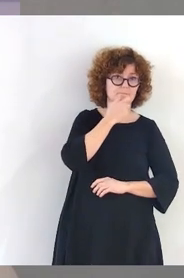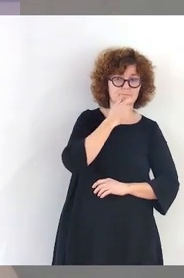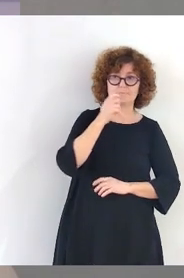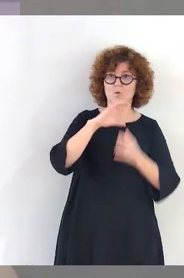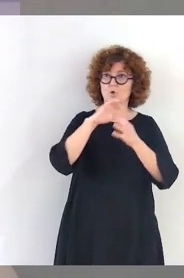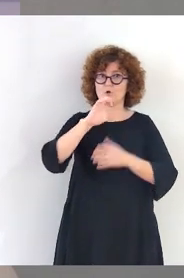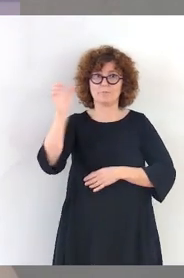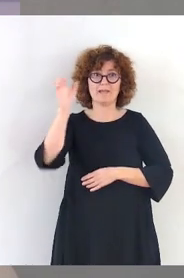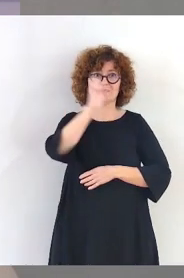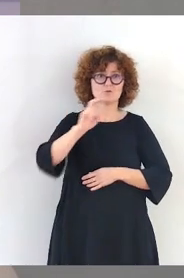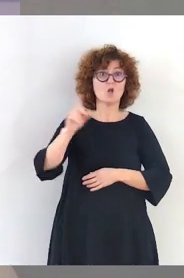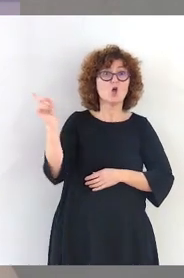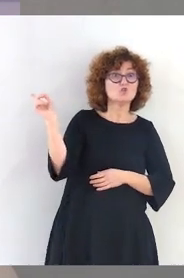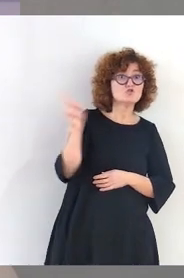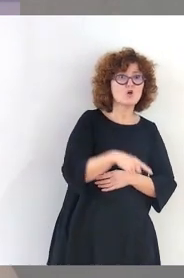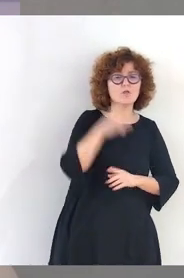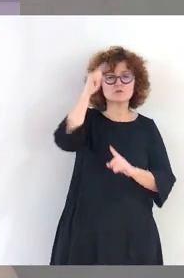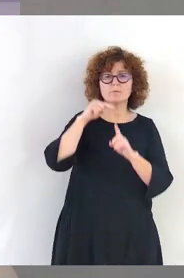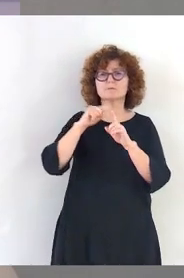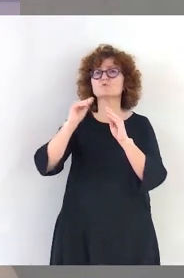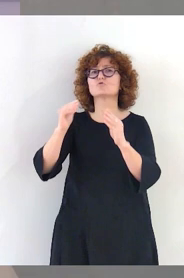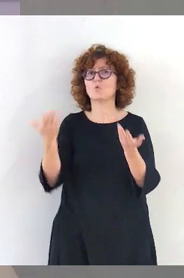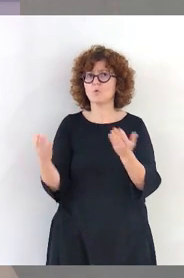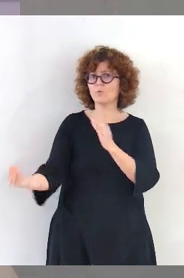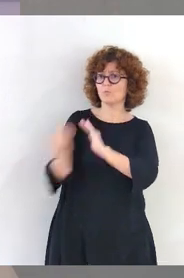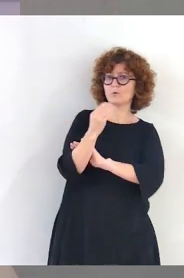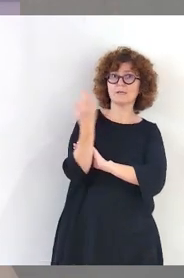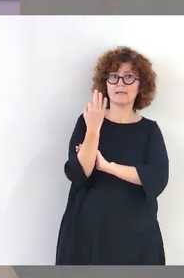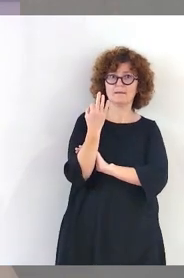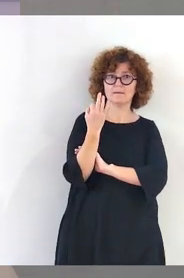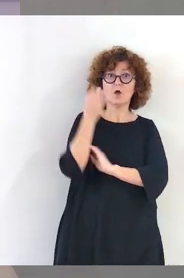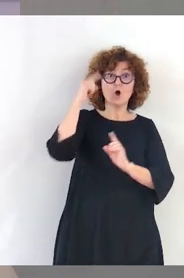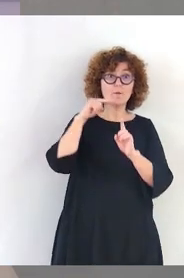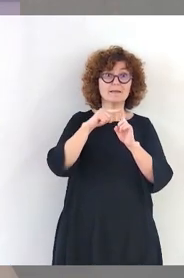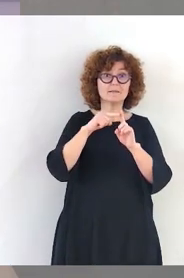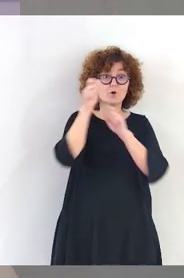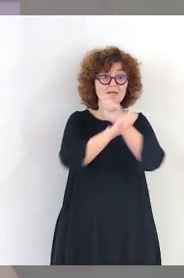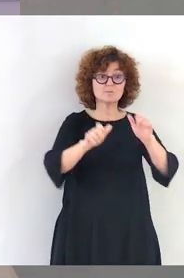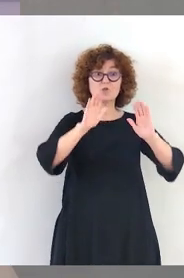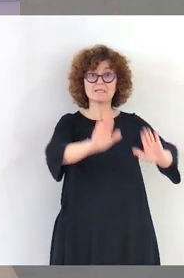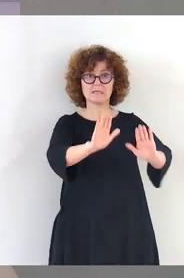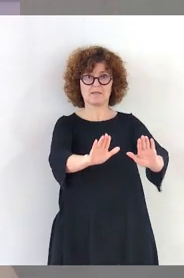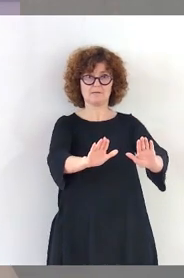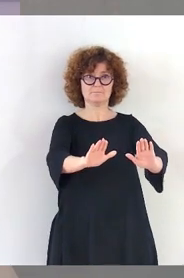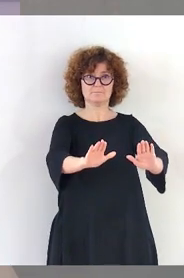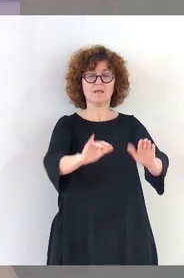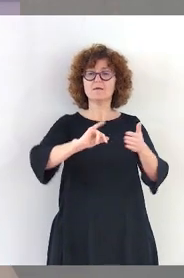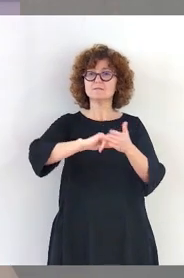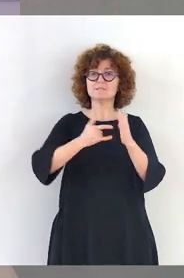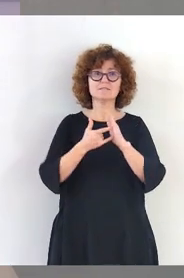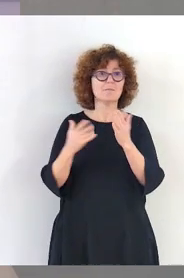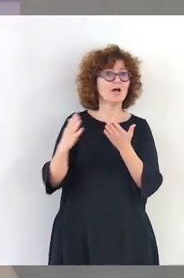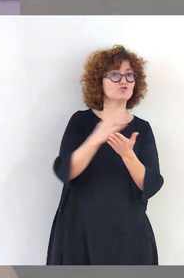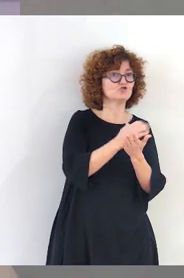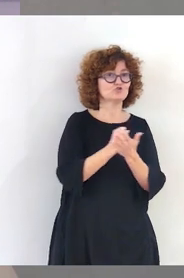Europea Estados Unidos a conseguir que las comunidades se queden o sea y entonces todo el sistema está al servicio